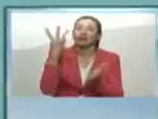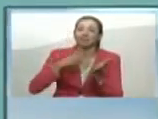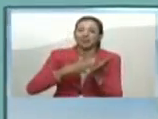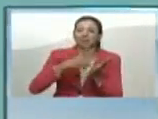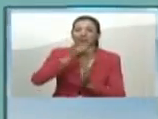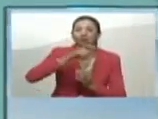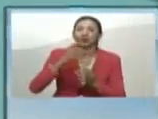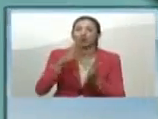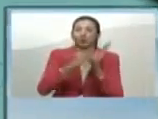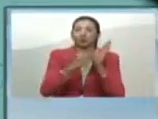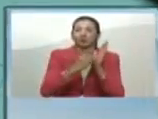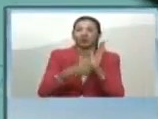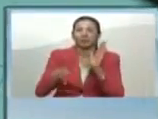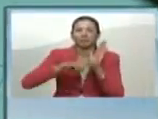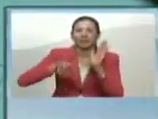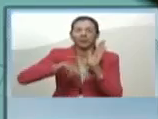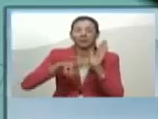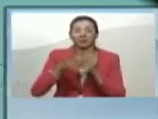3.031 en 2 minutos.